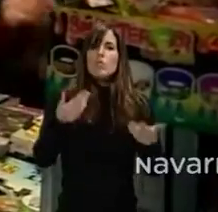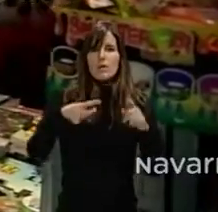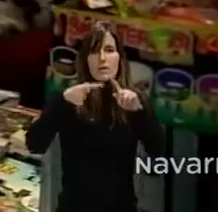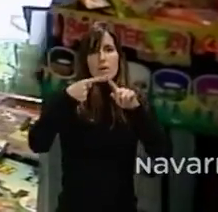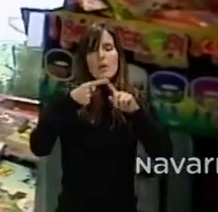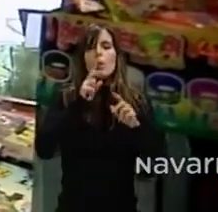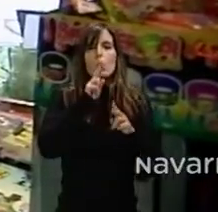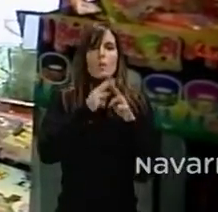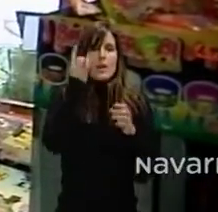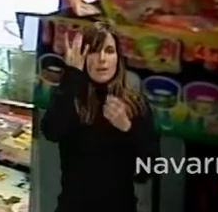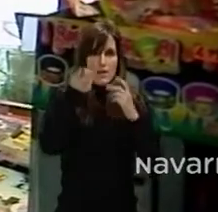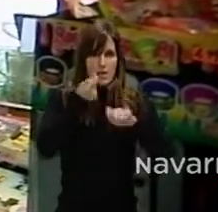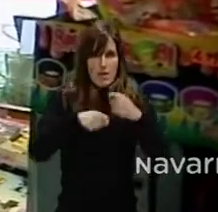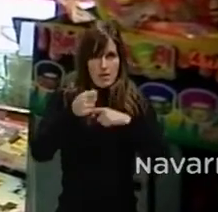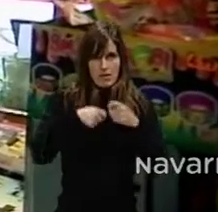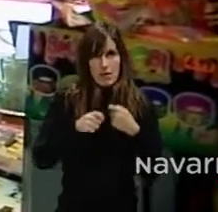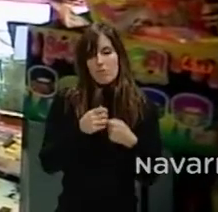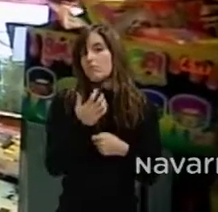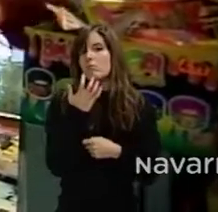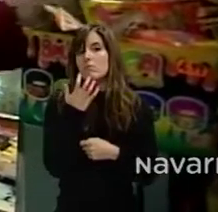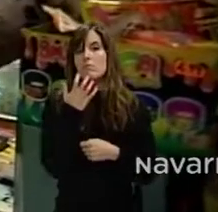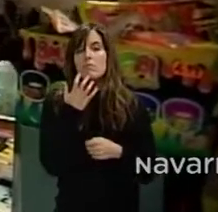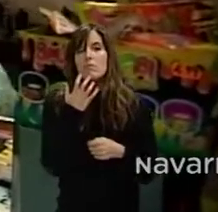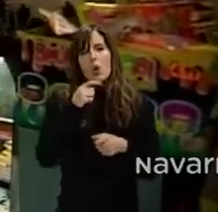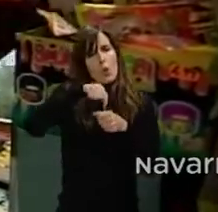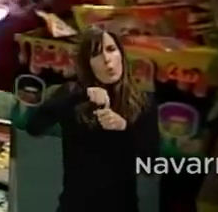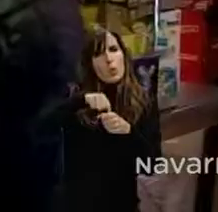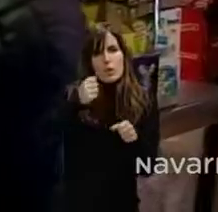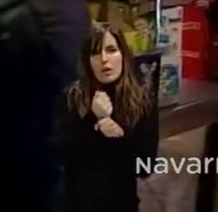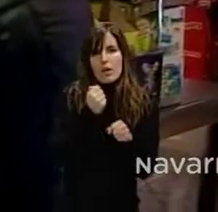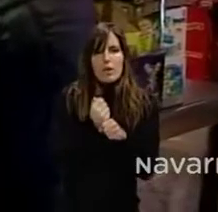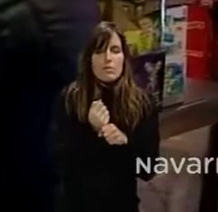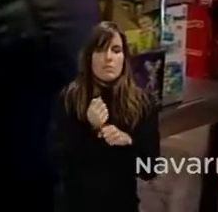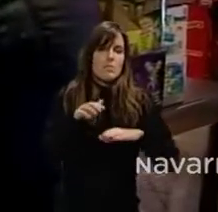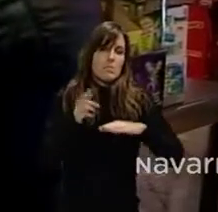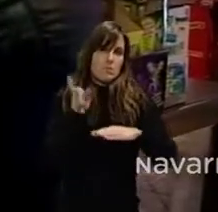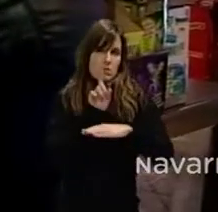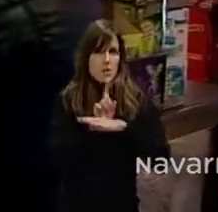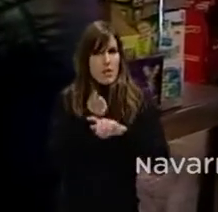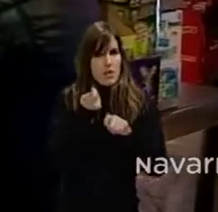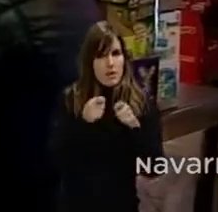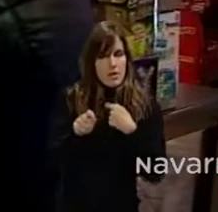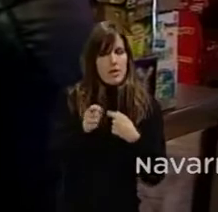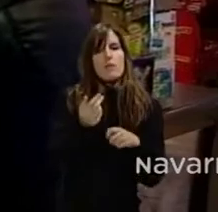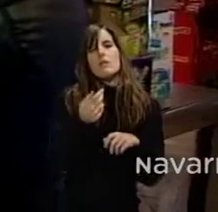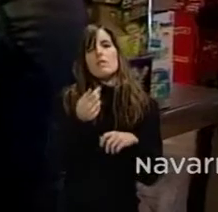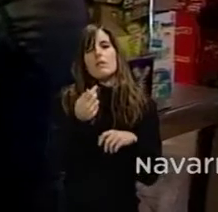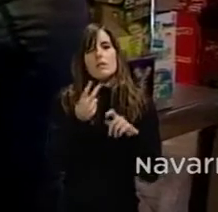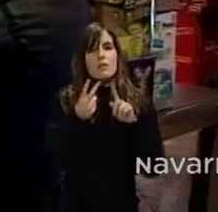actividades de venta donde van ligadas todas las ocupaciones de dependienta de comercio y de